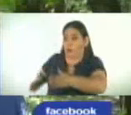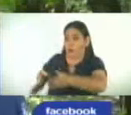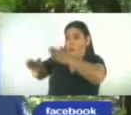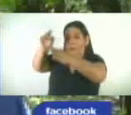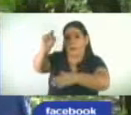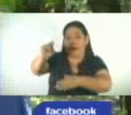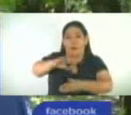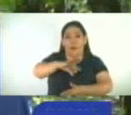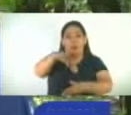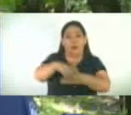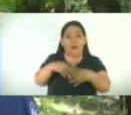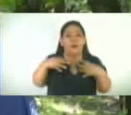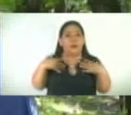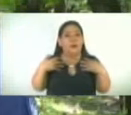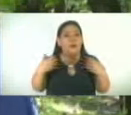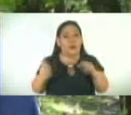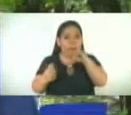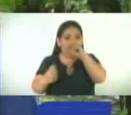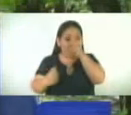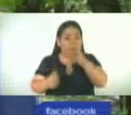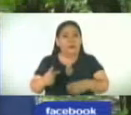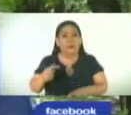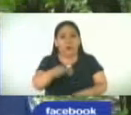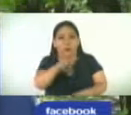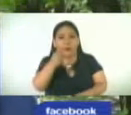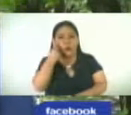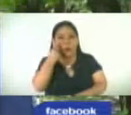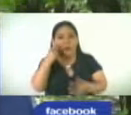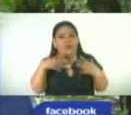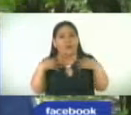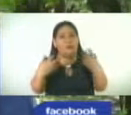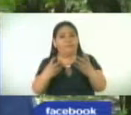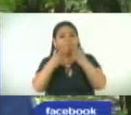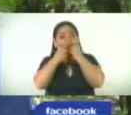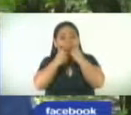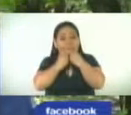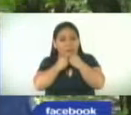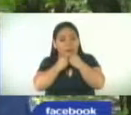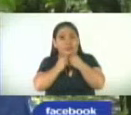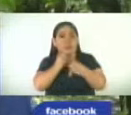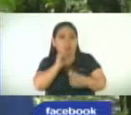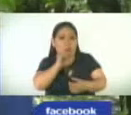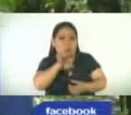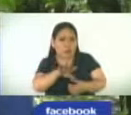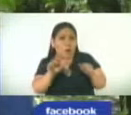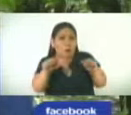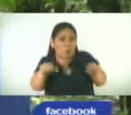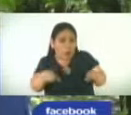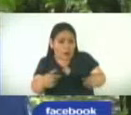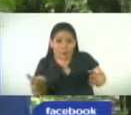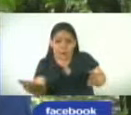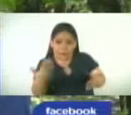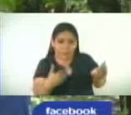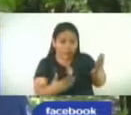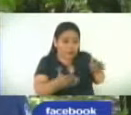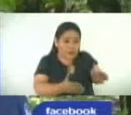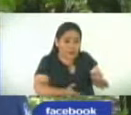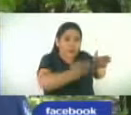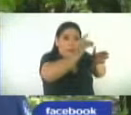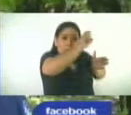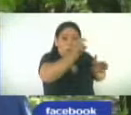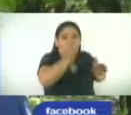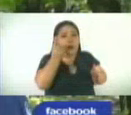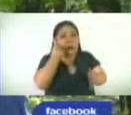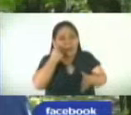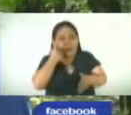sistema integrado de salud es eso, salvaguardar la vida de la población y decirle que hay una institución que vela por este